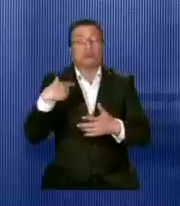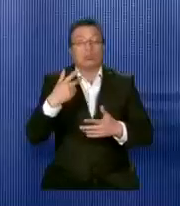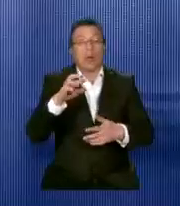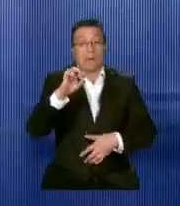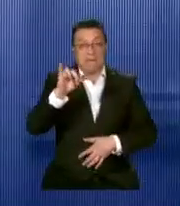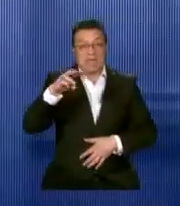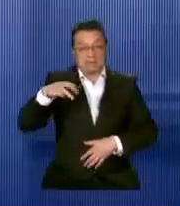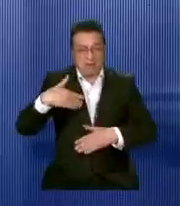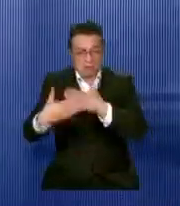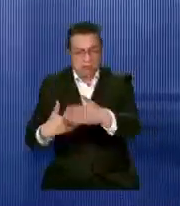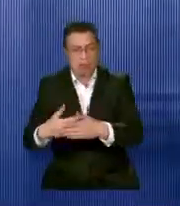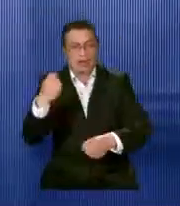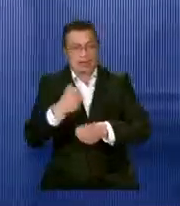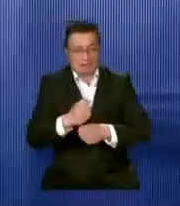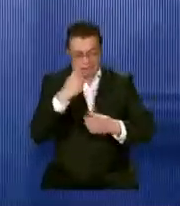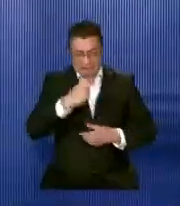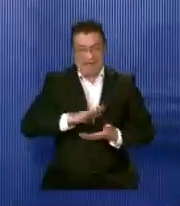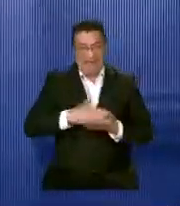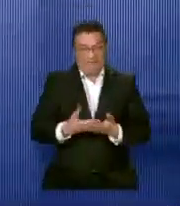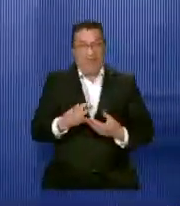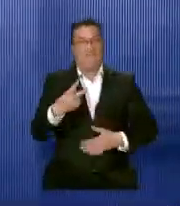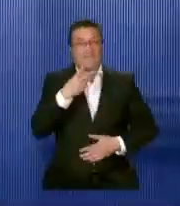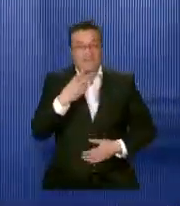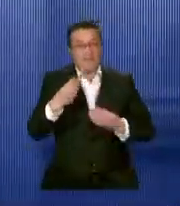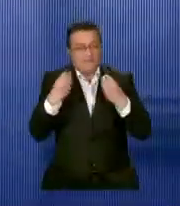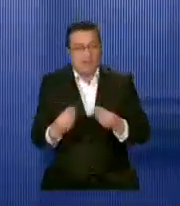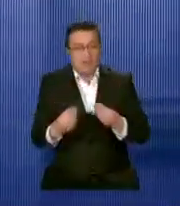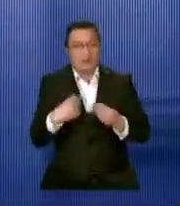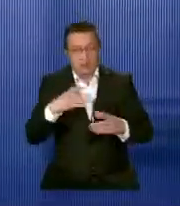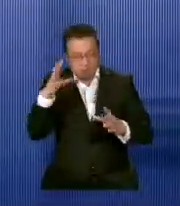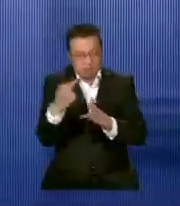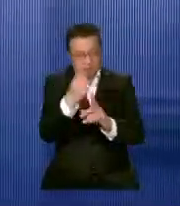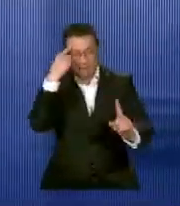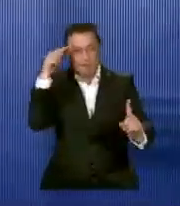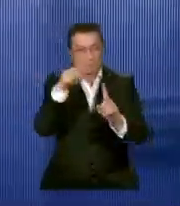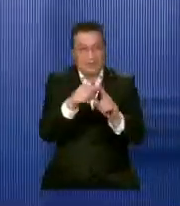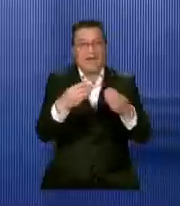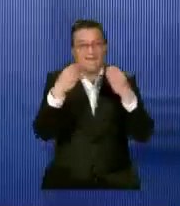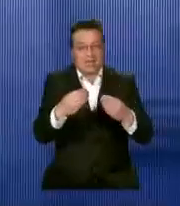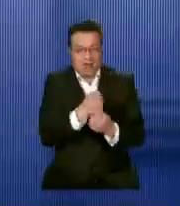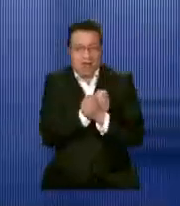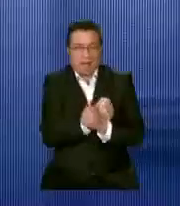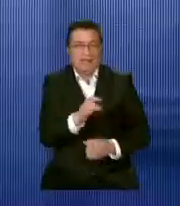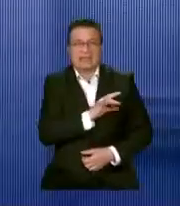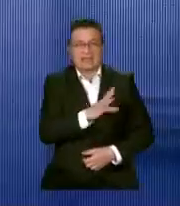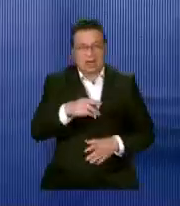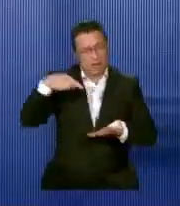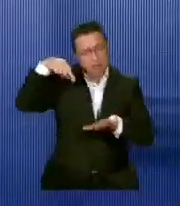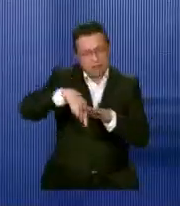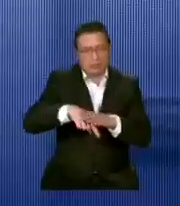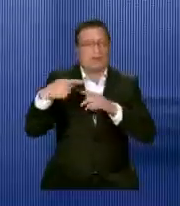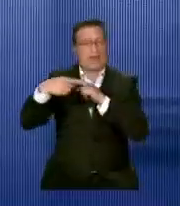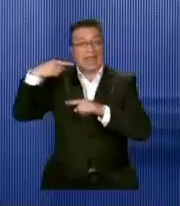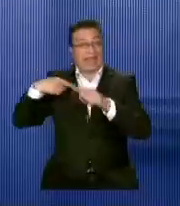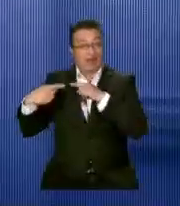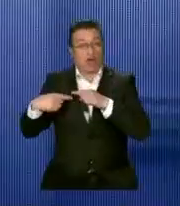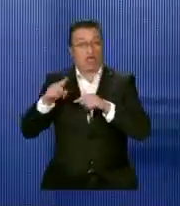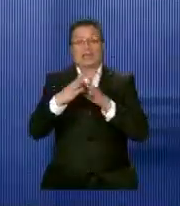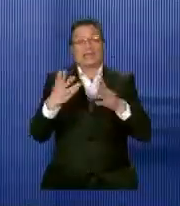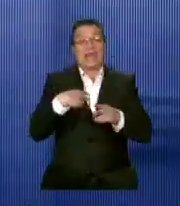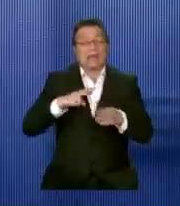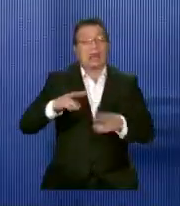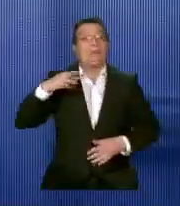trabajo. Estar bien es vivir bien y llegar a donde quieres llegar. Estar bien es amar a Chile profundamente, nuestra historia, lo que hicieron